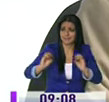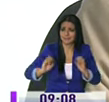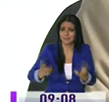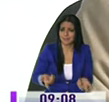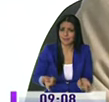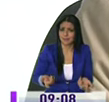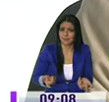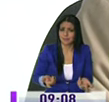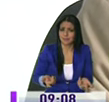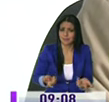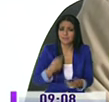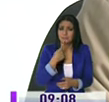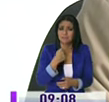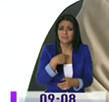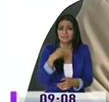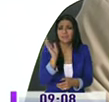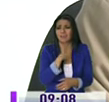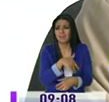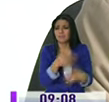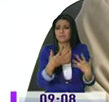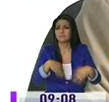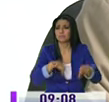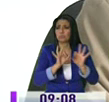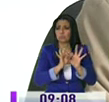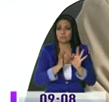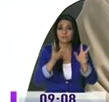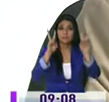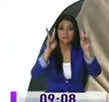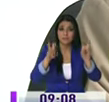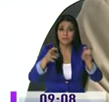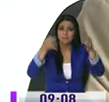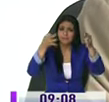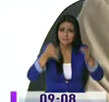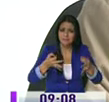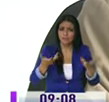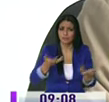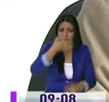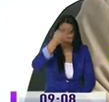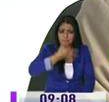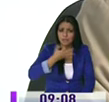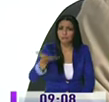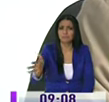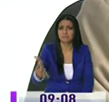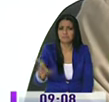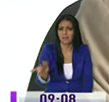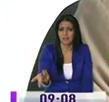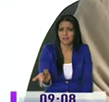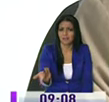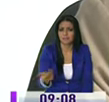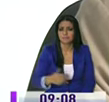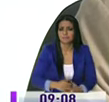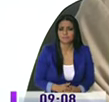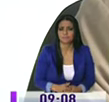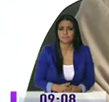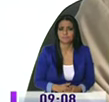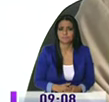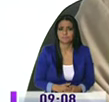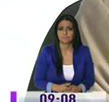nos da a entender que realmente los temas serios del estado no se los maneja con la debida y serenidad